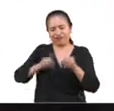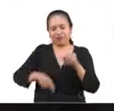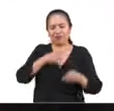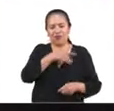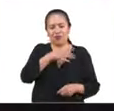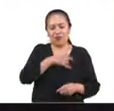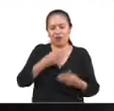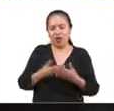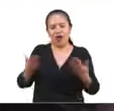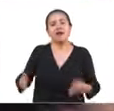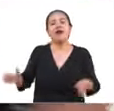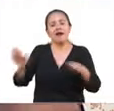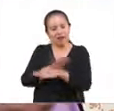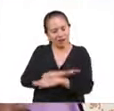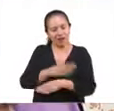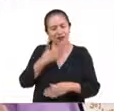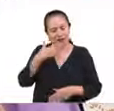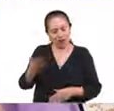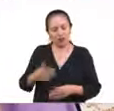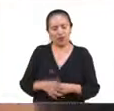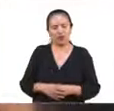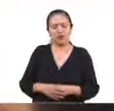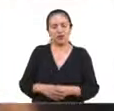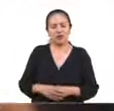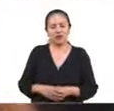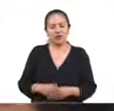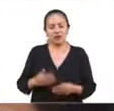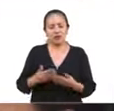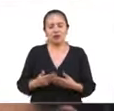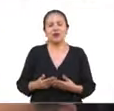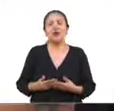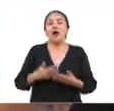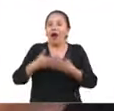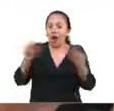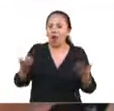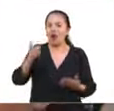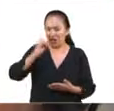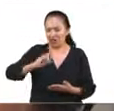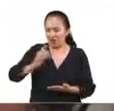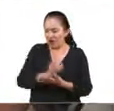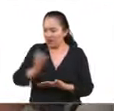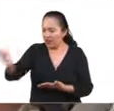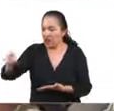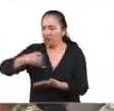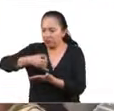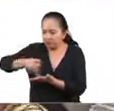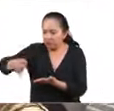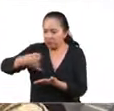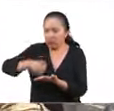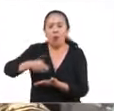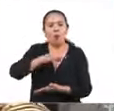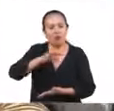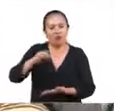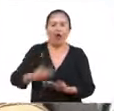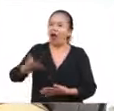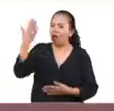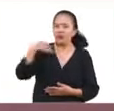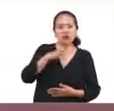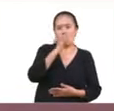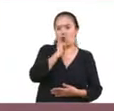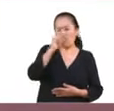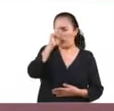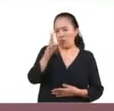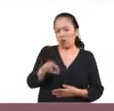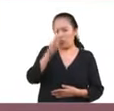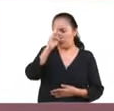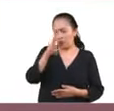el interior del hogar, ahora tienen acceso al usufructo de la tierra, un derecho que se les ha sido negado